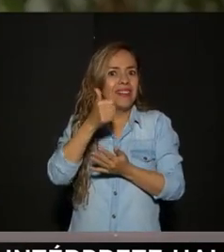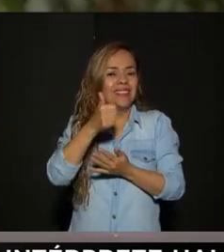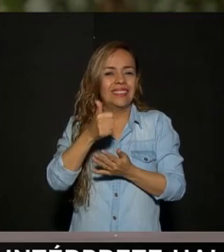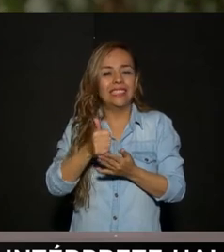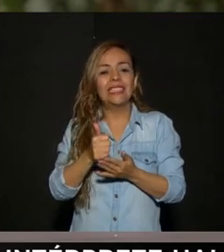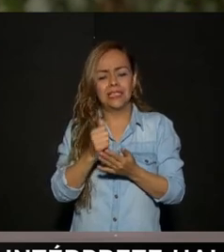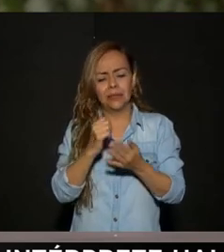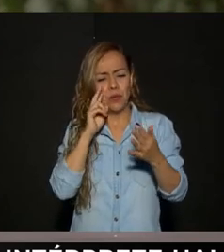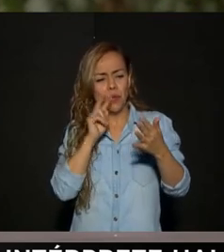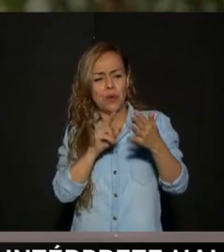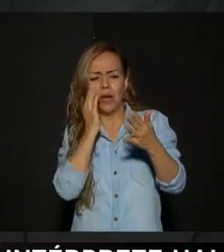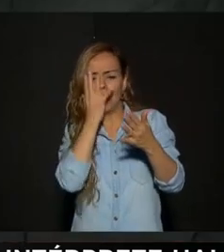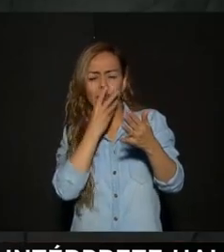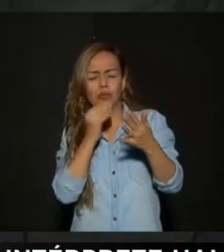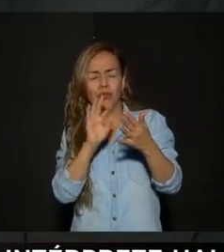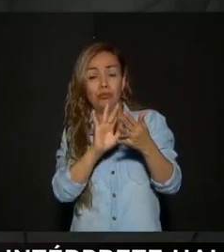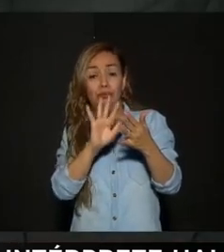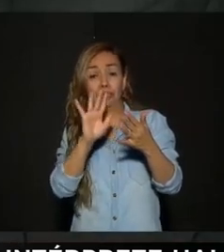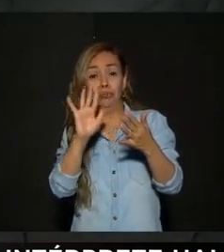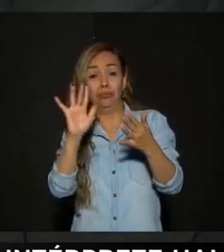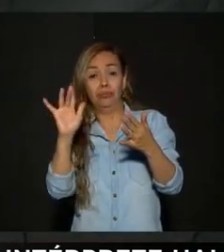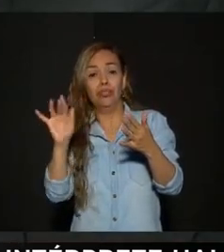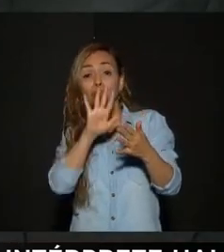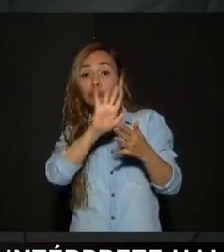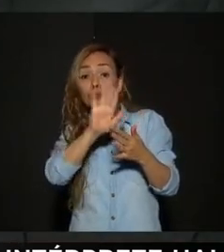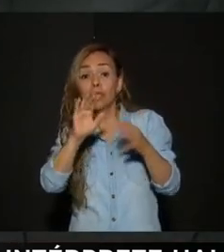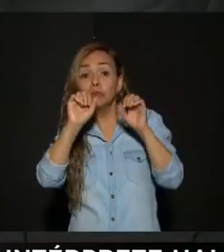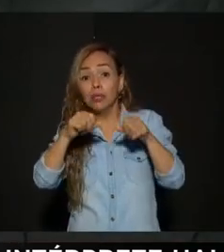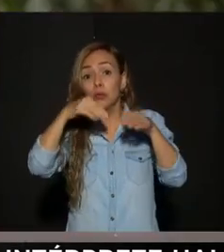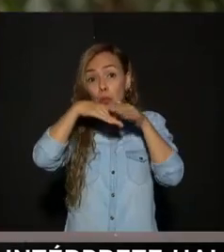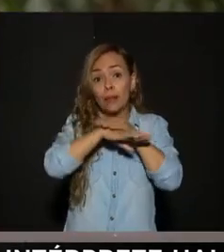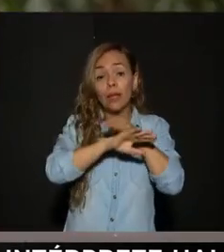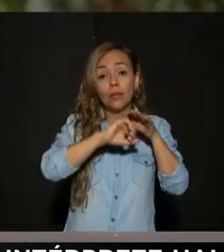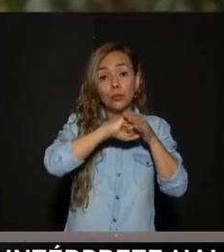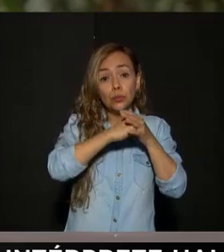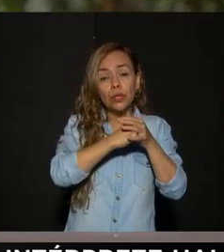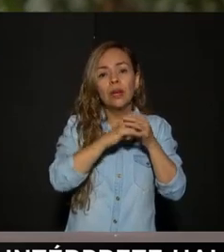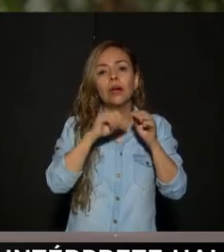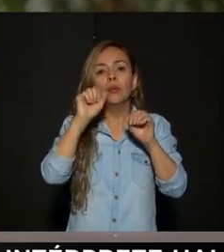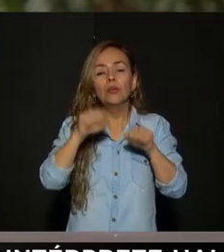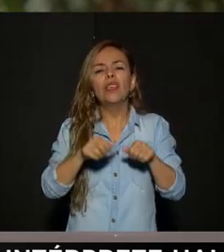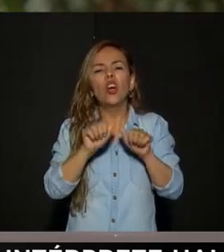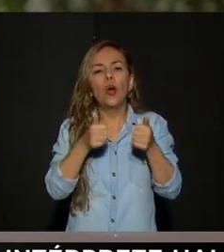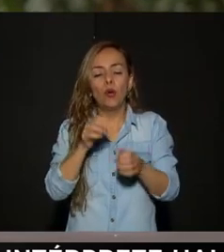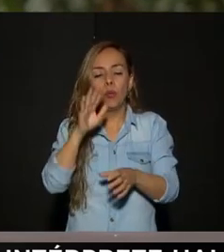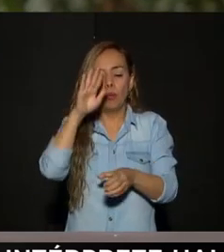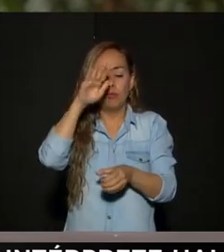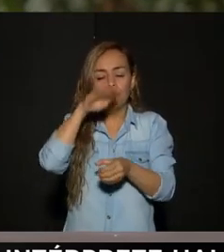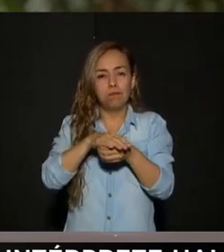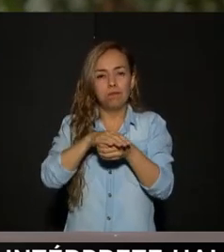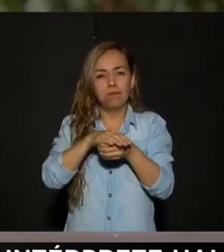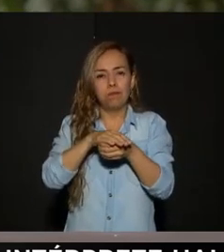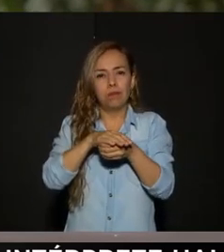se ve preciosísima con esa mirella. Si la quieren guardar para otro día, póngala en un contenedor hermético para que no se